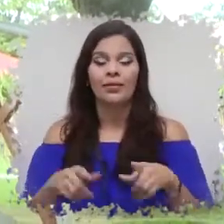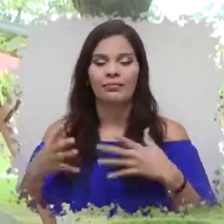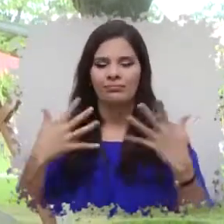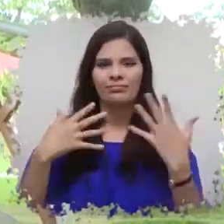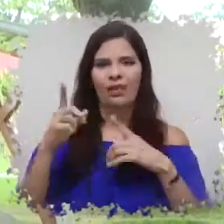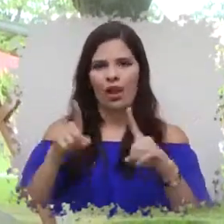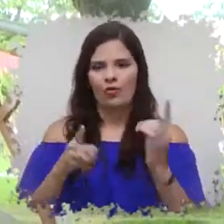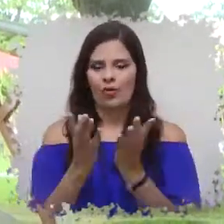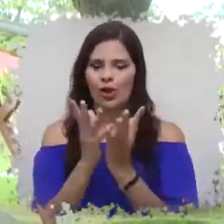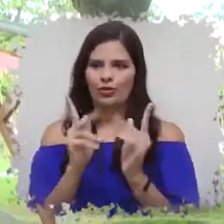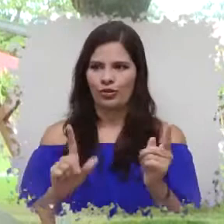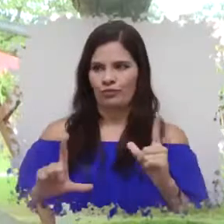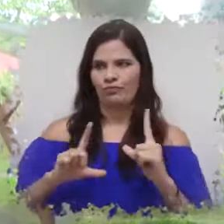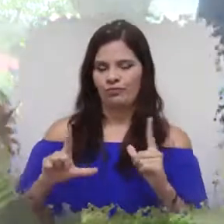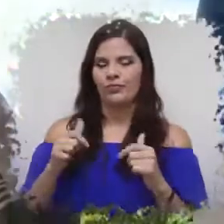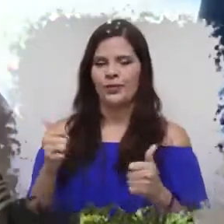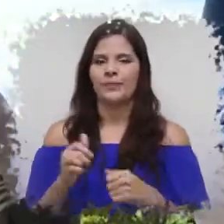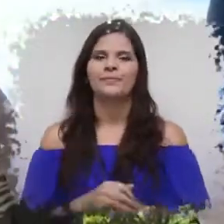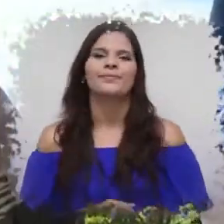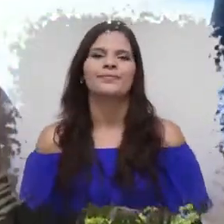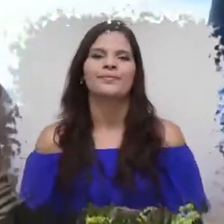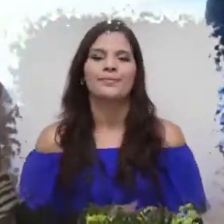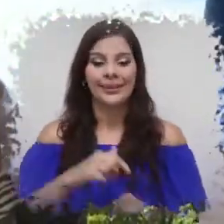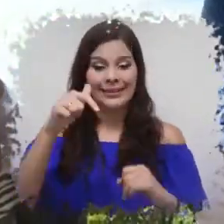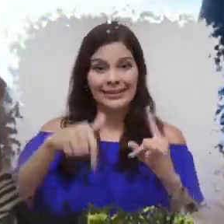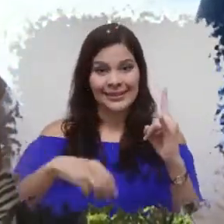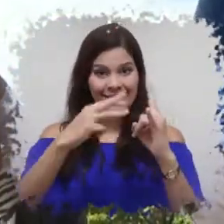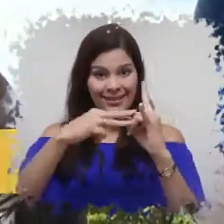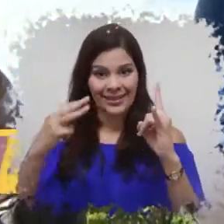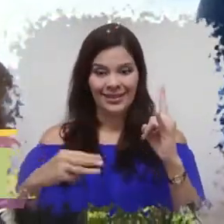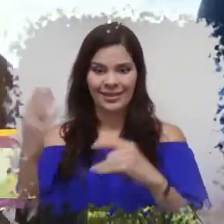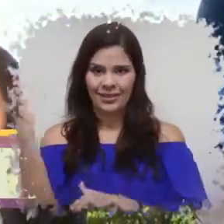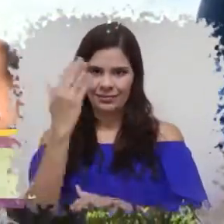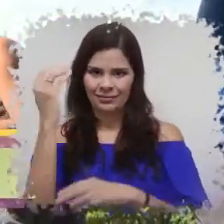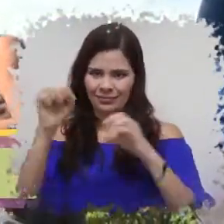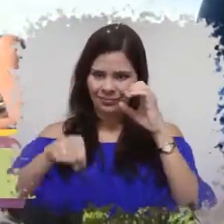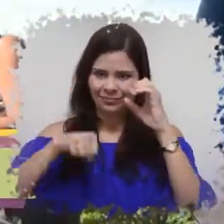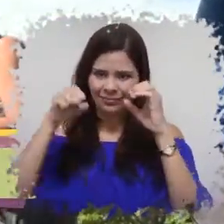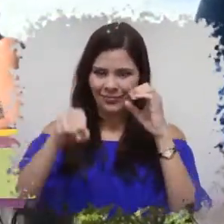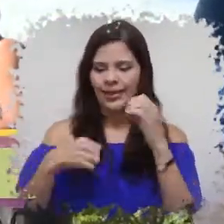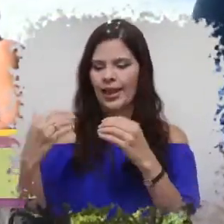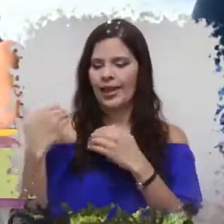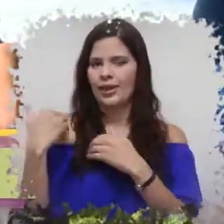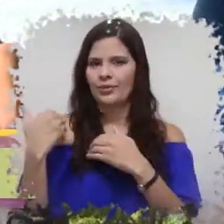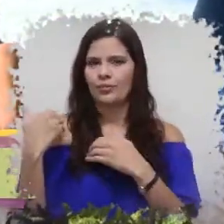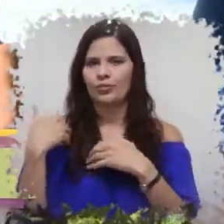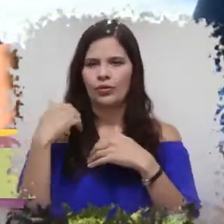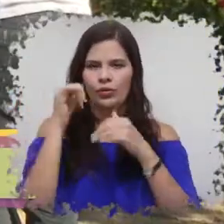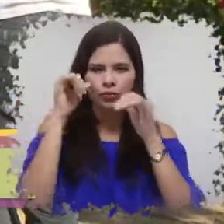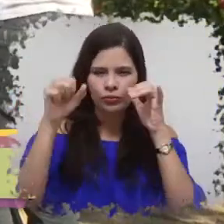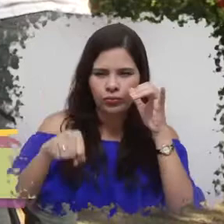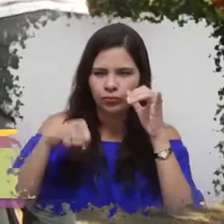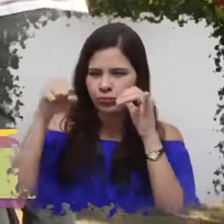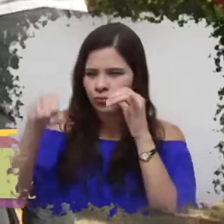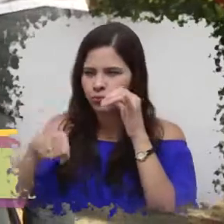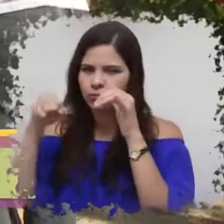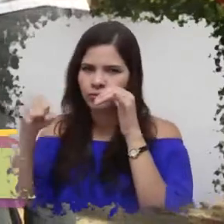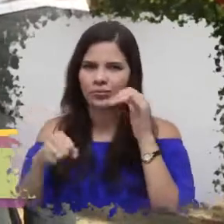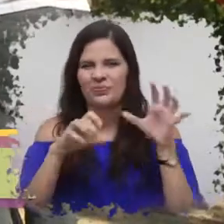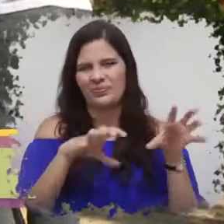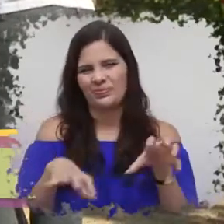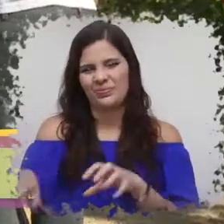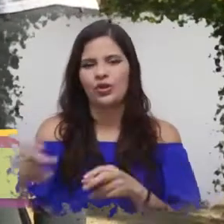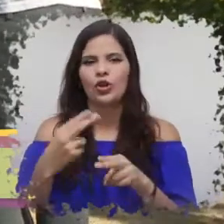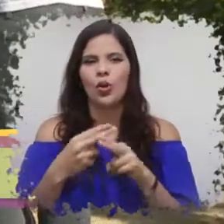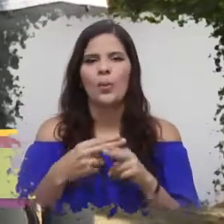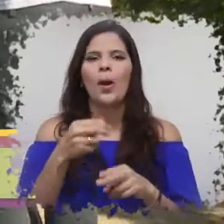también estudiantes y egresados. La Universidad del Magdalena, a través del programa de cine y audiovisuales, es la responsable de la grabación